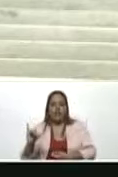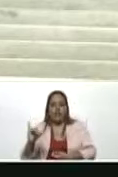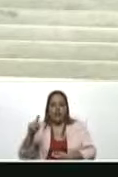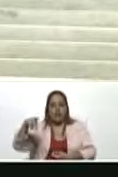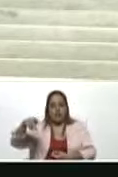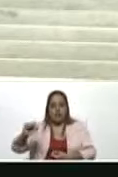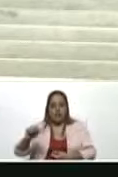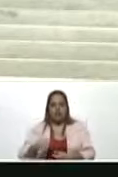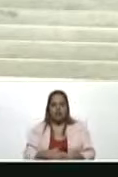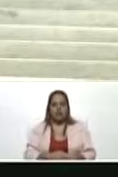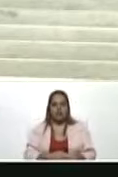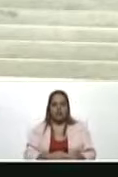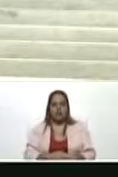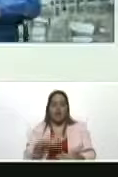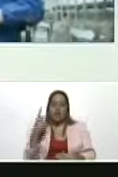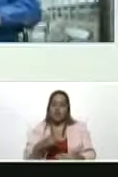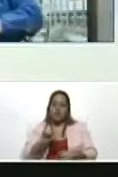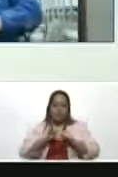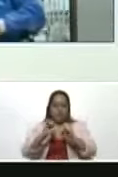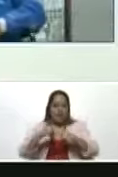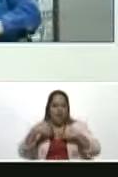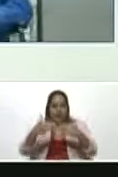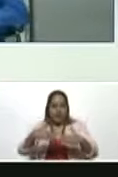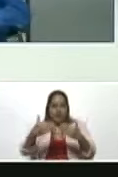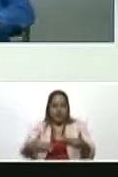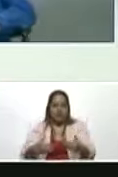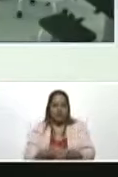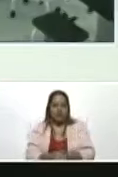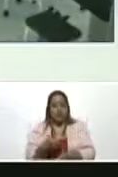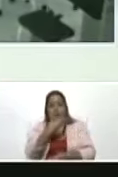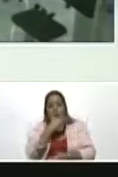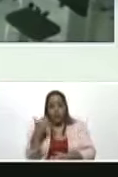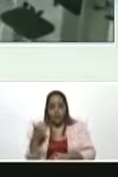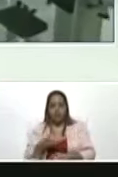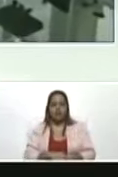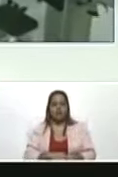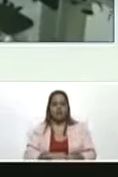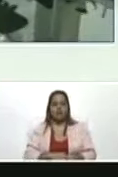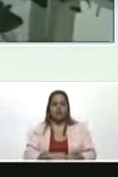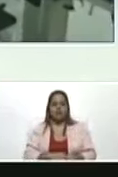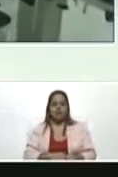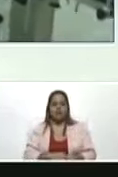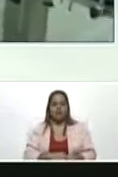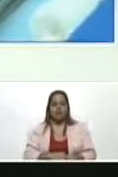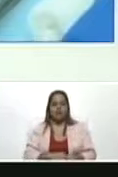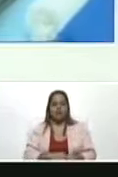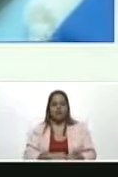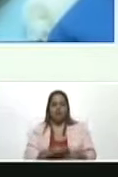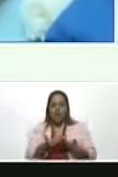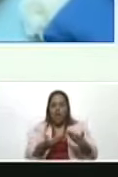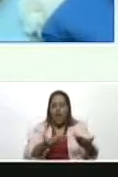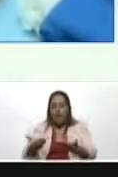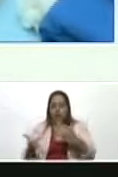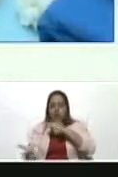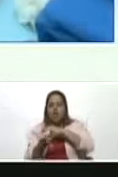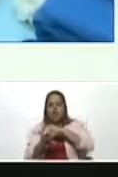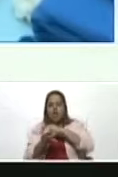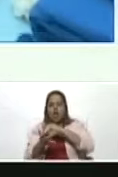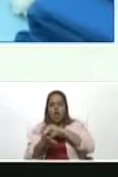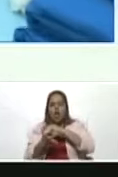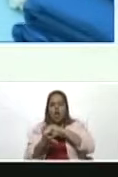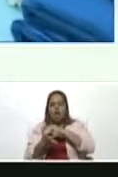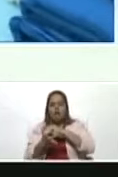Y hay que seguir avanzando, mejorando. y trayendo la tecnología,